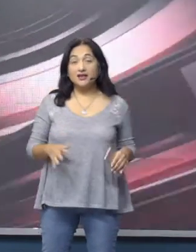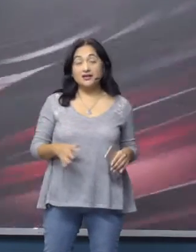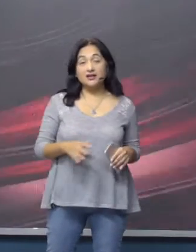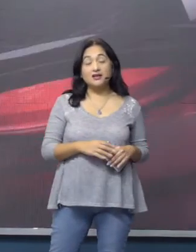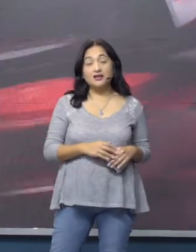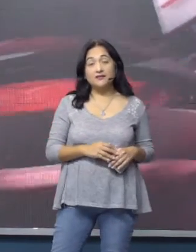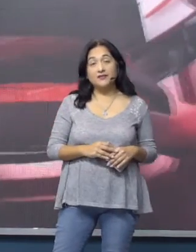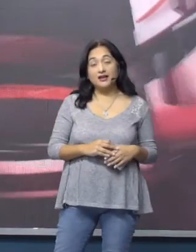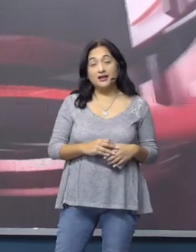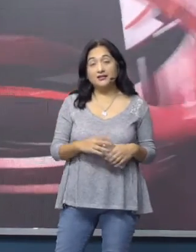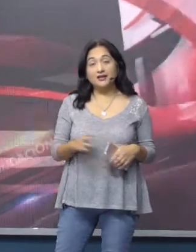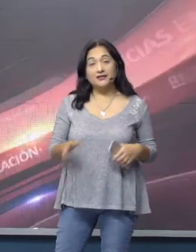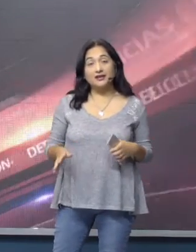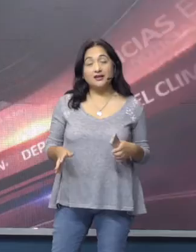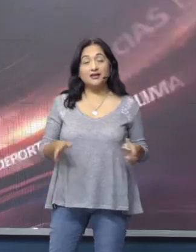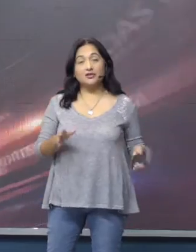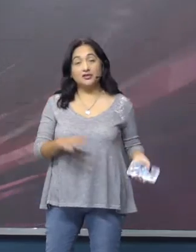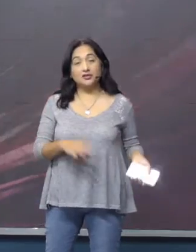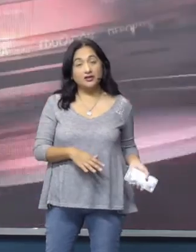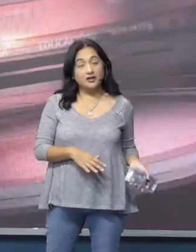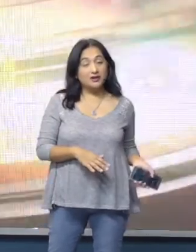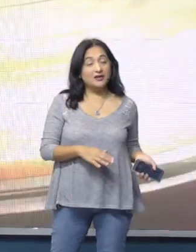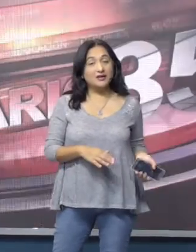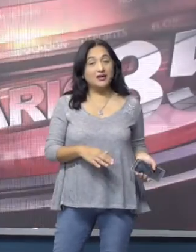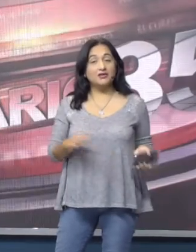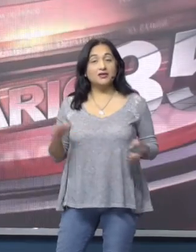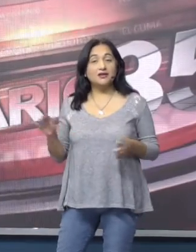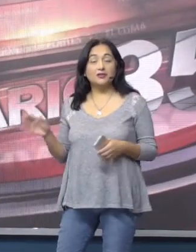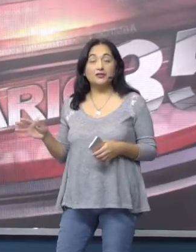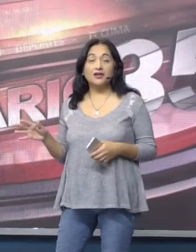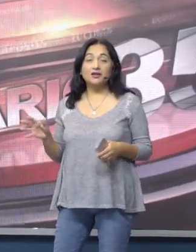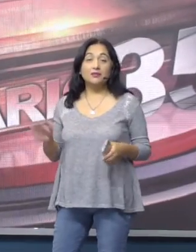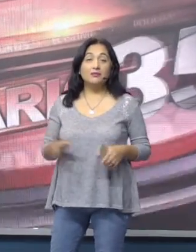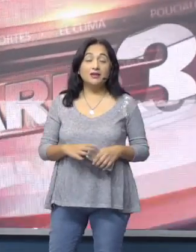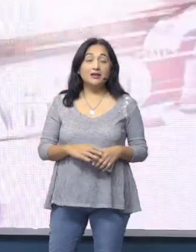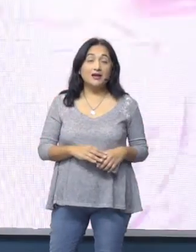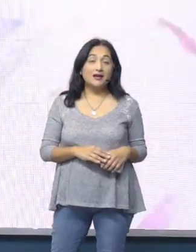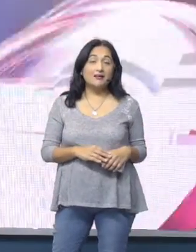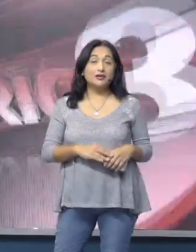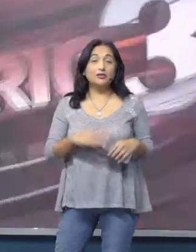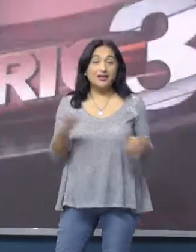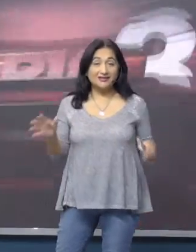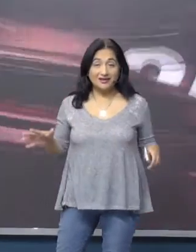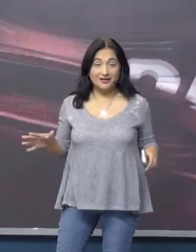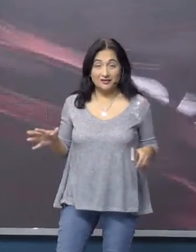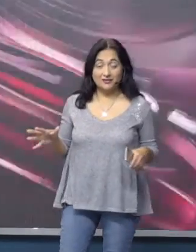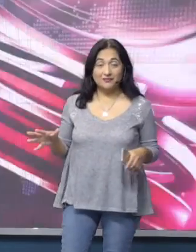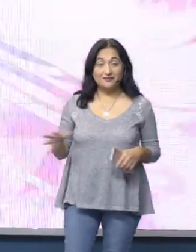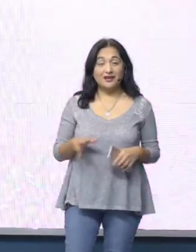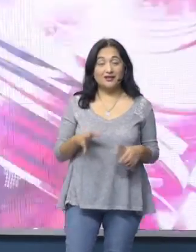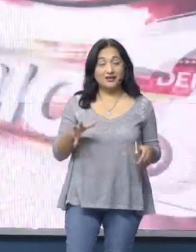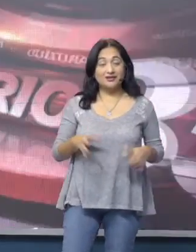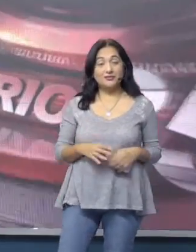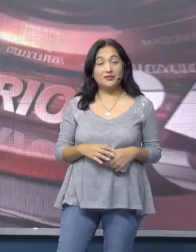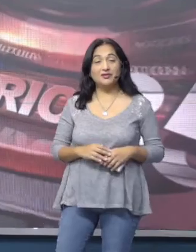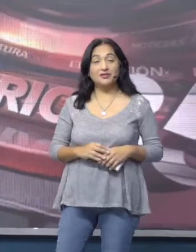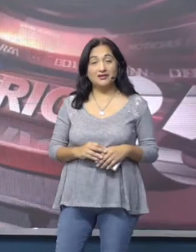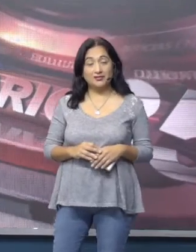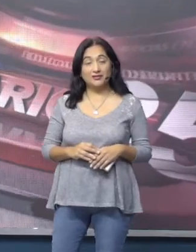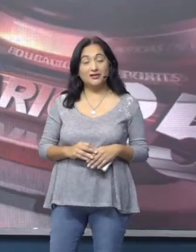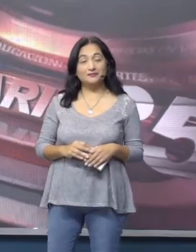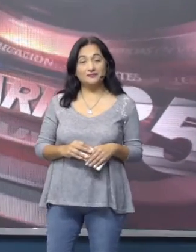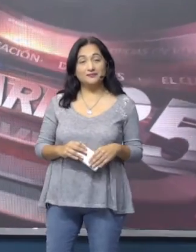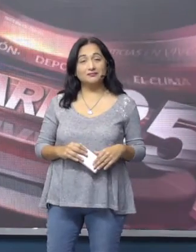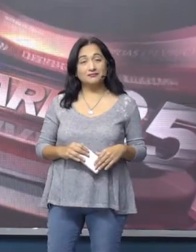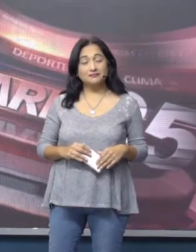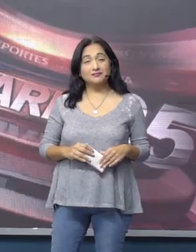promesa y de lealtad a la bandera de los chicos de primario y de secundario vía virtual, digamos, para el 20, sí, el próximo 20 de